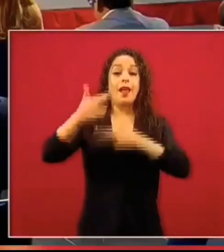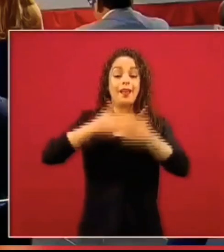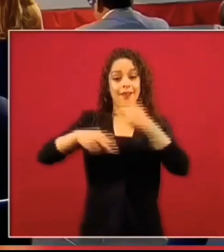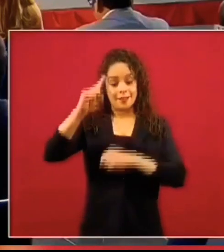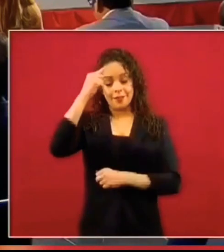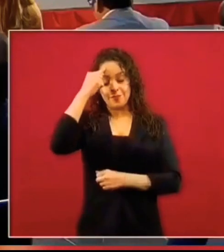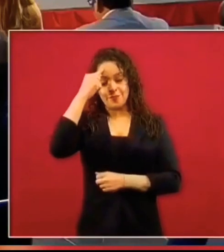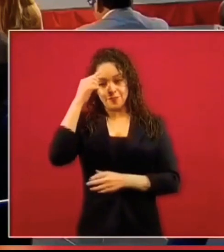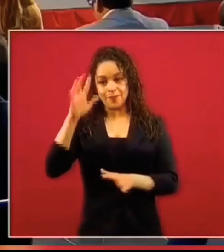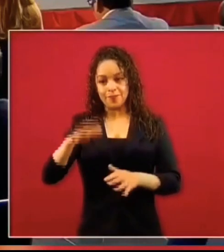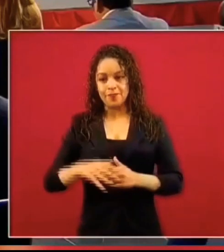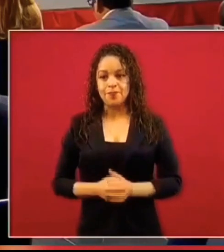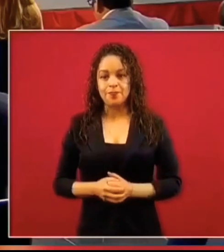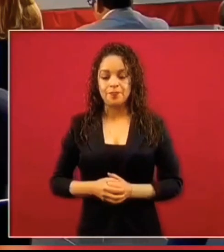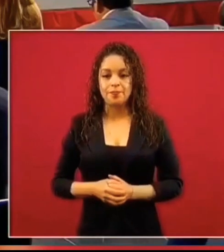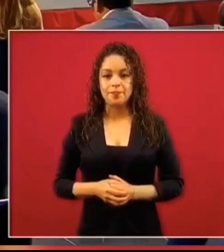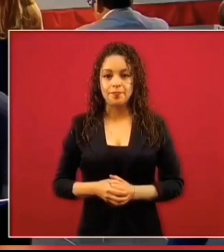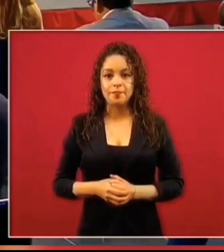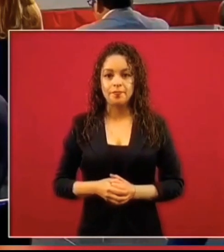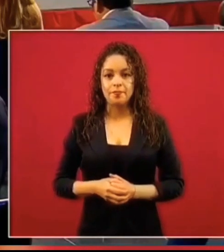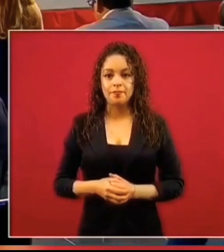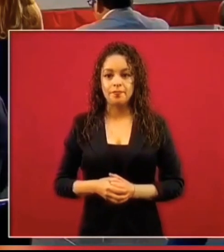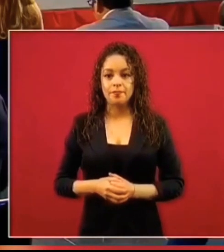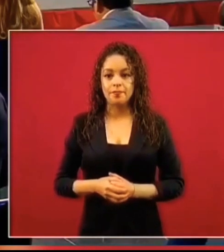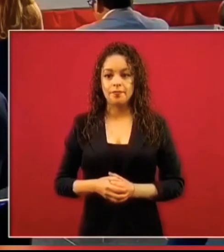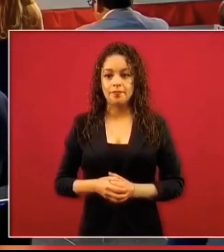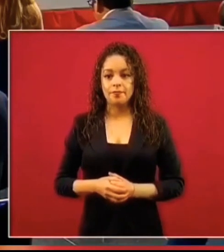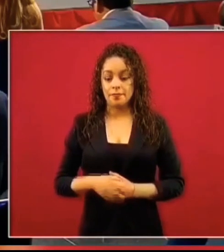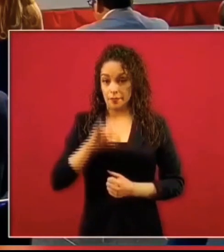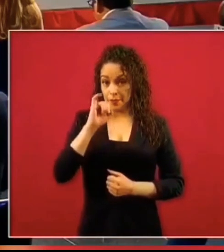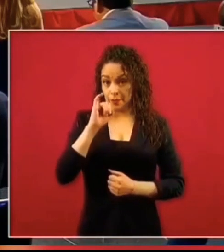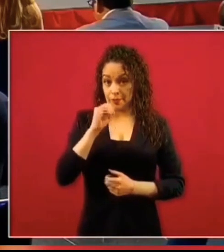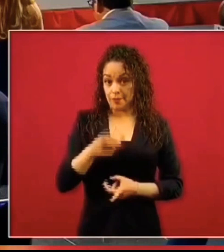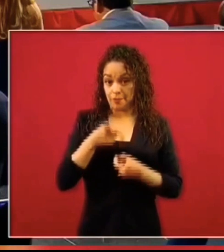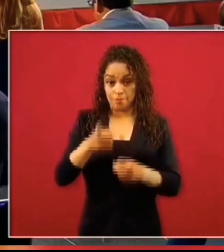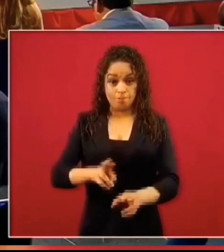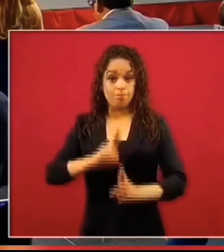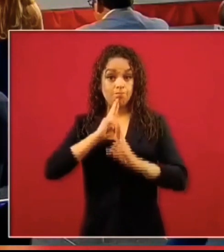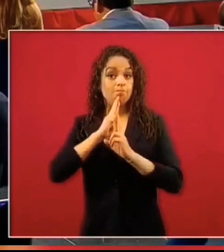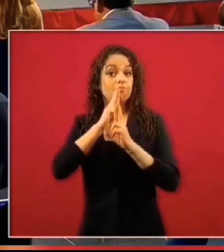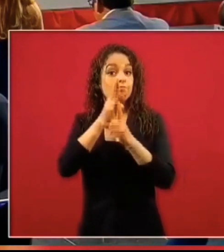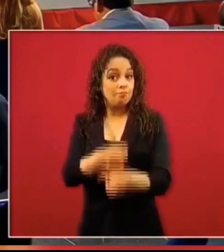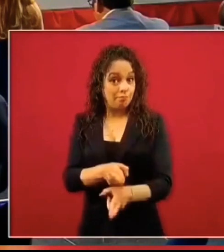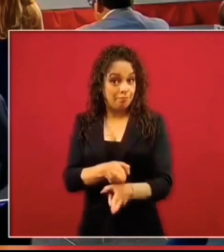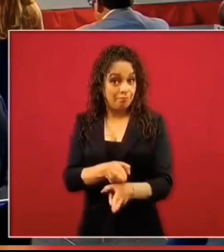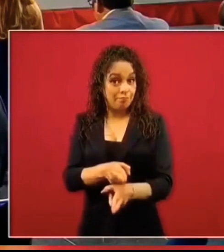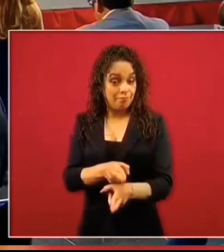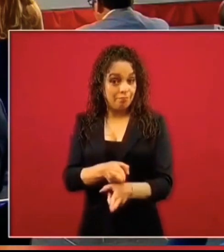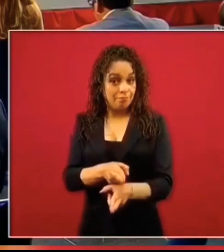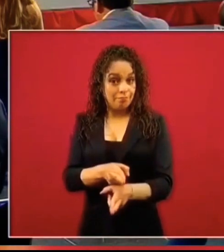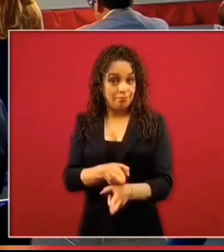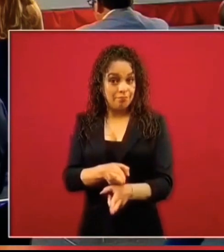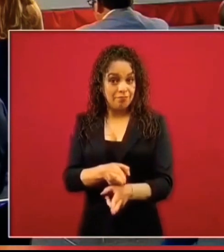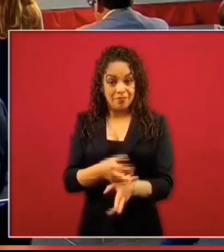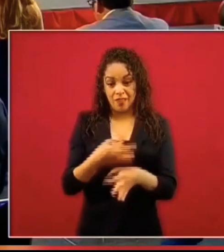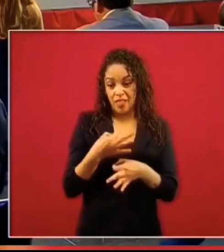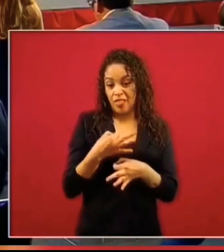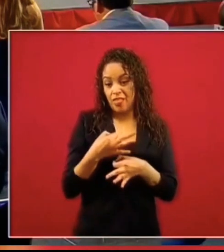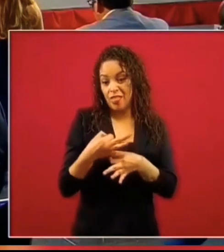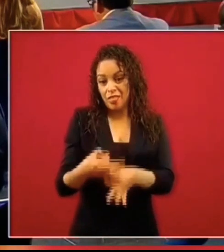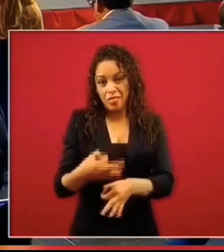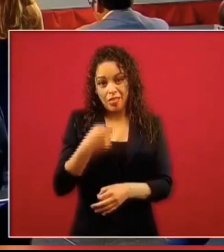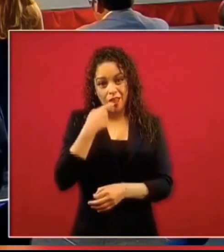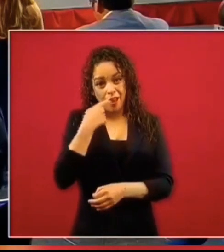que si se contesta al bot, si se enganchan,